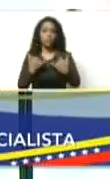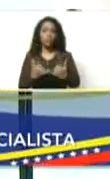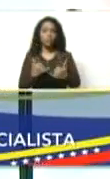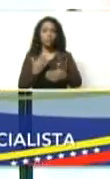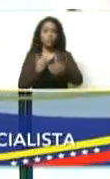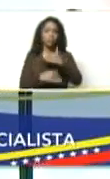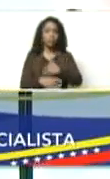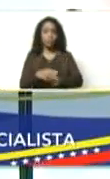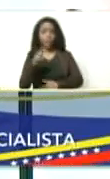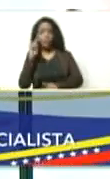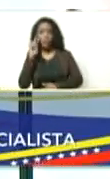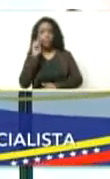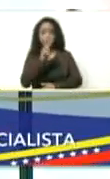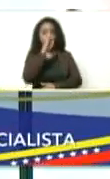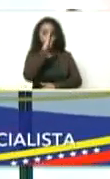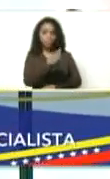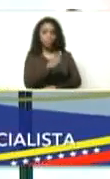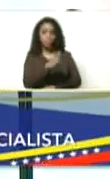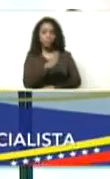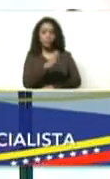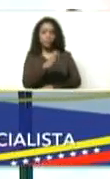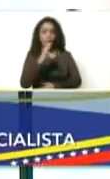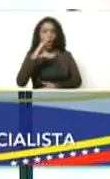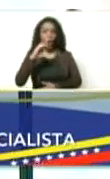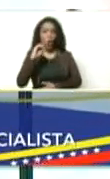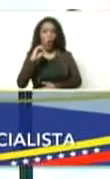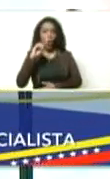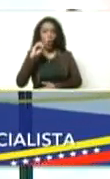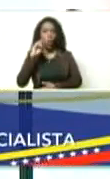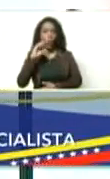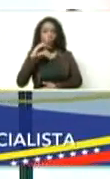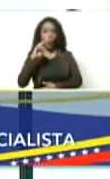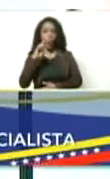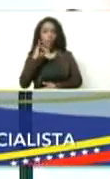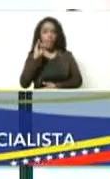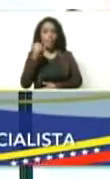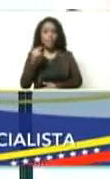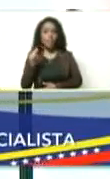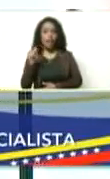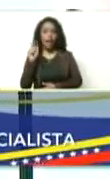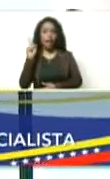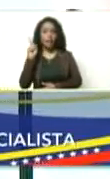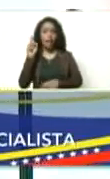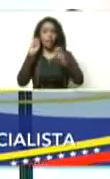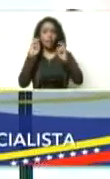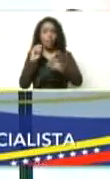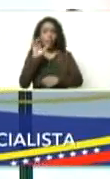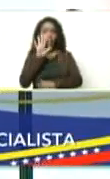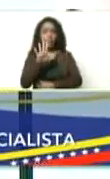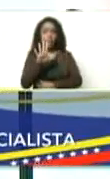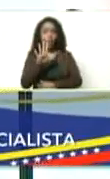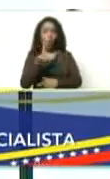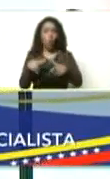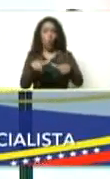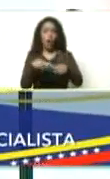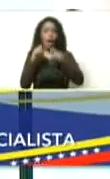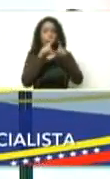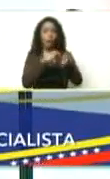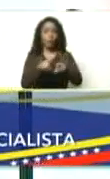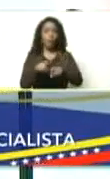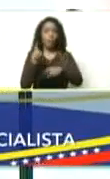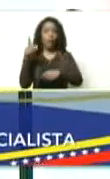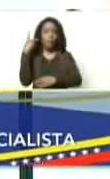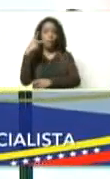directo a las Cocuizas, allá en el sector 5, zona agrícola de